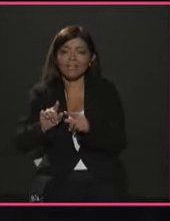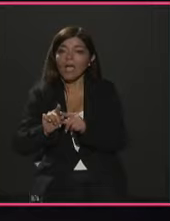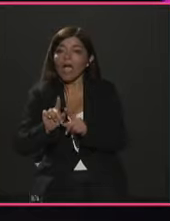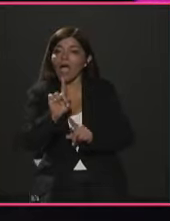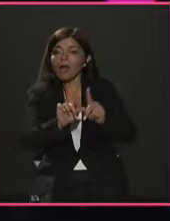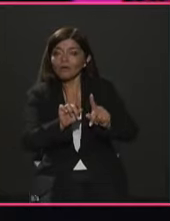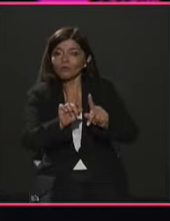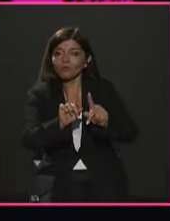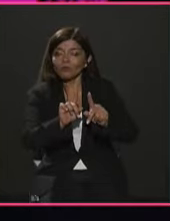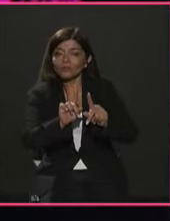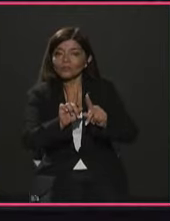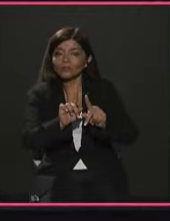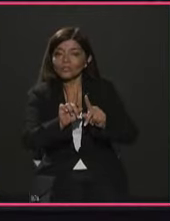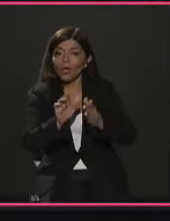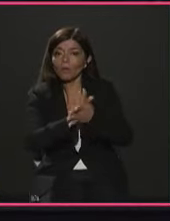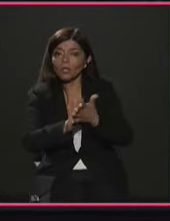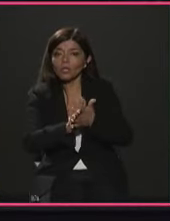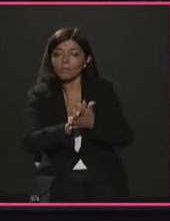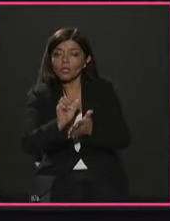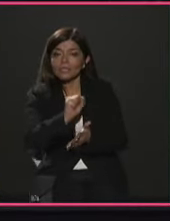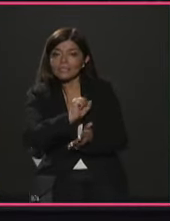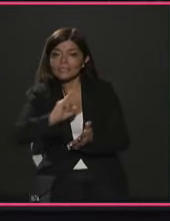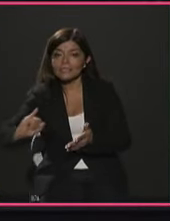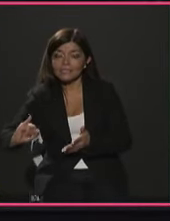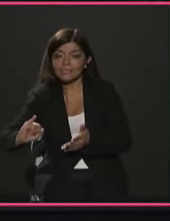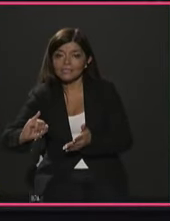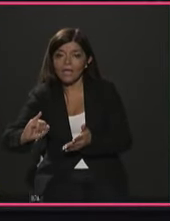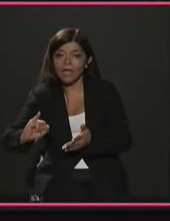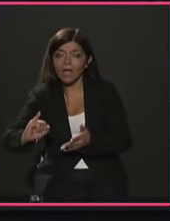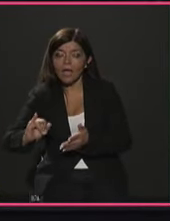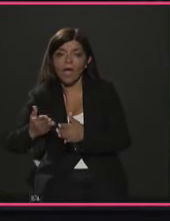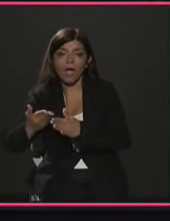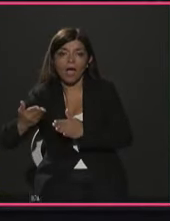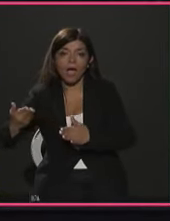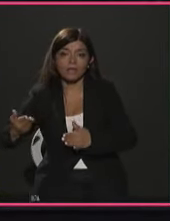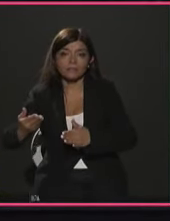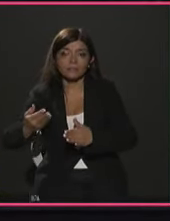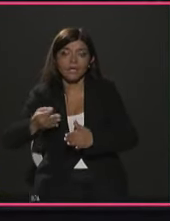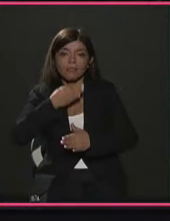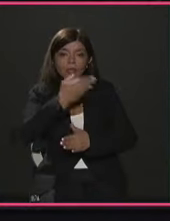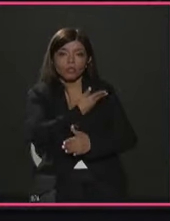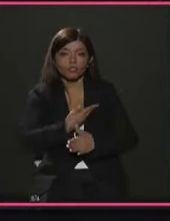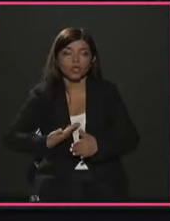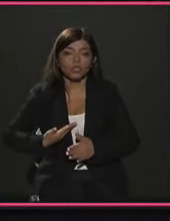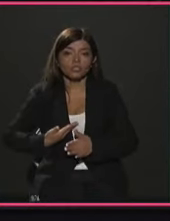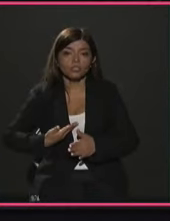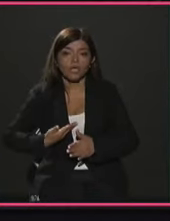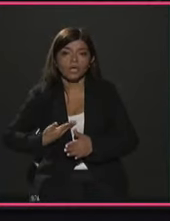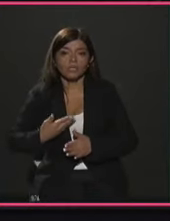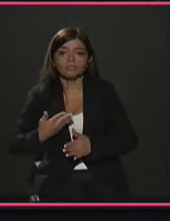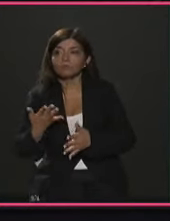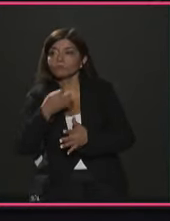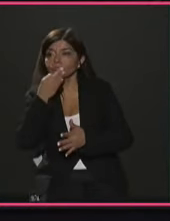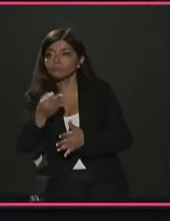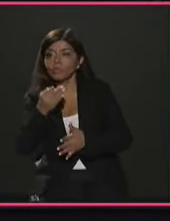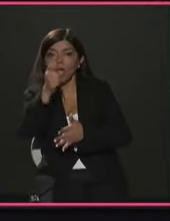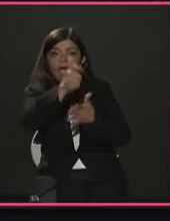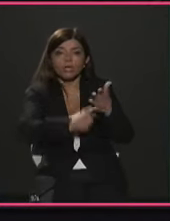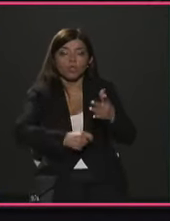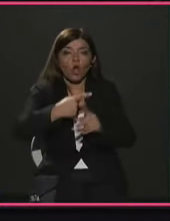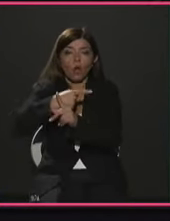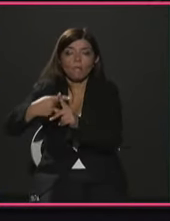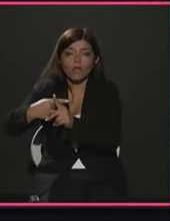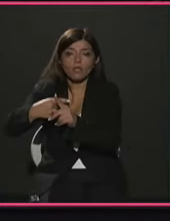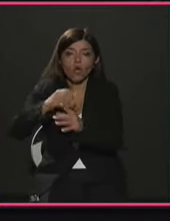de Inteligencia artificial abierta donde se despidió el presidente anterior y luego se volvió a contratar los medios